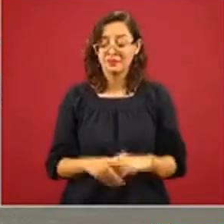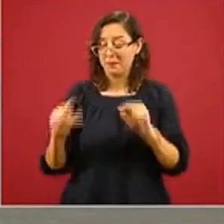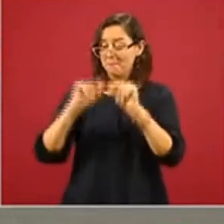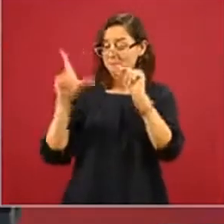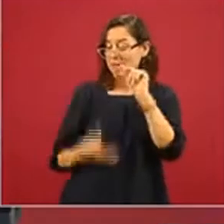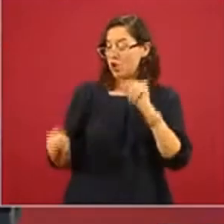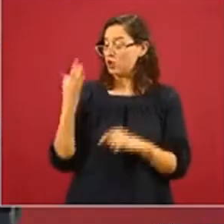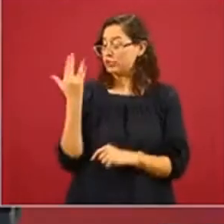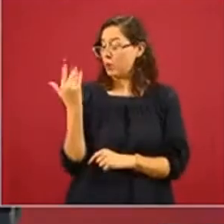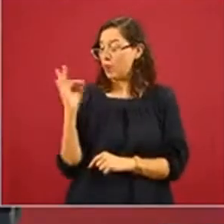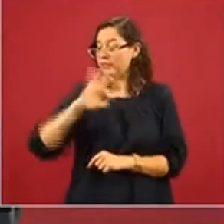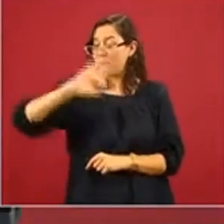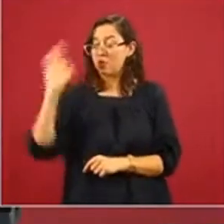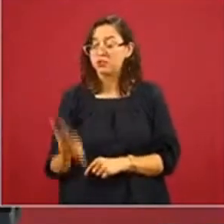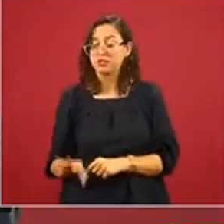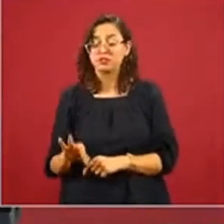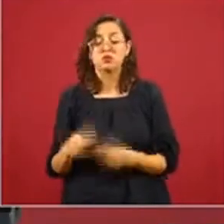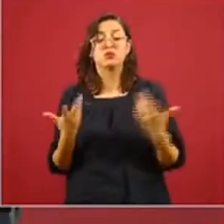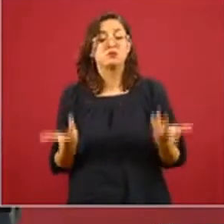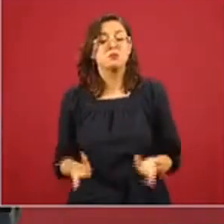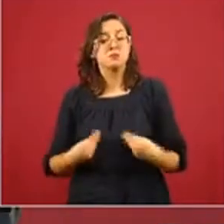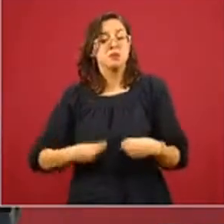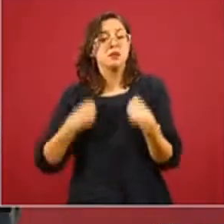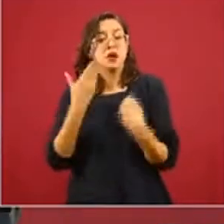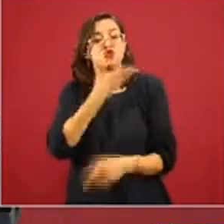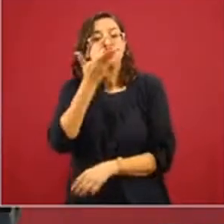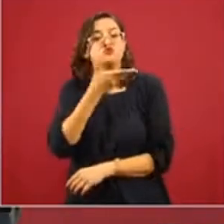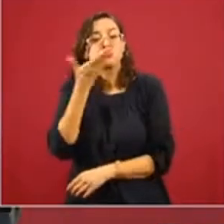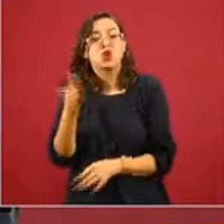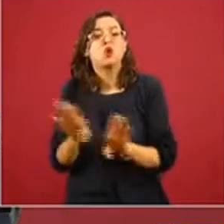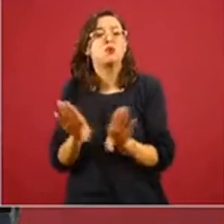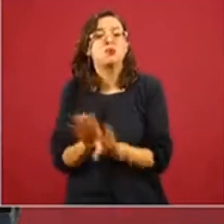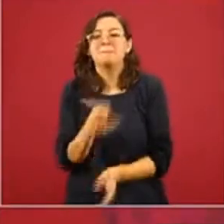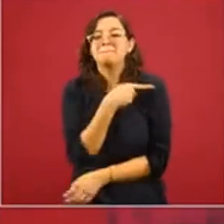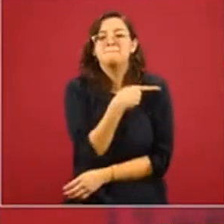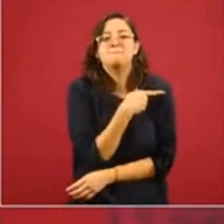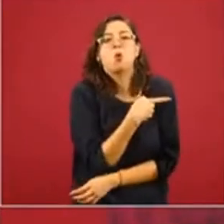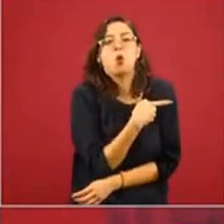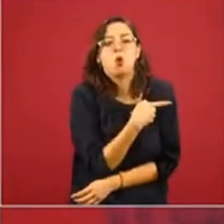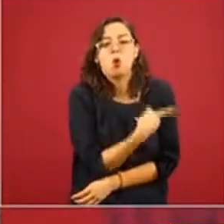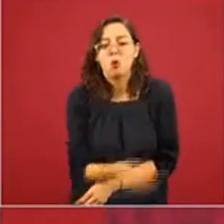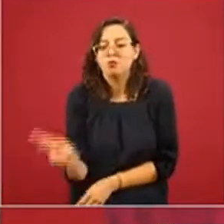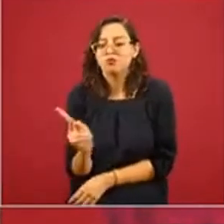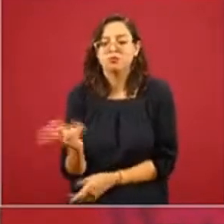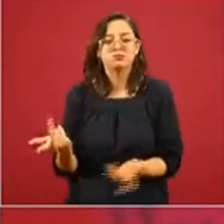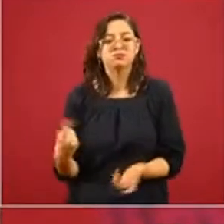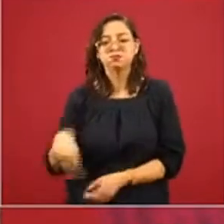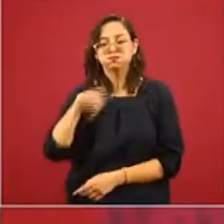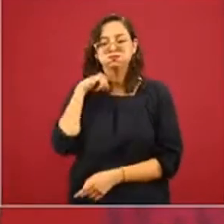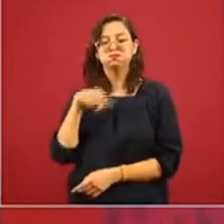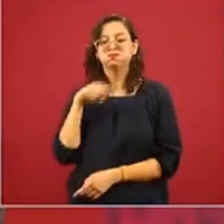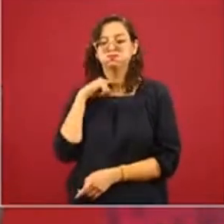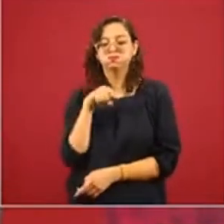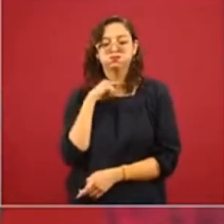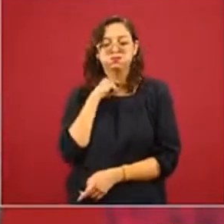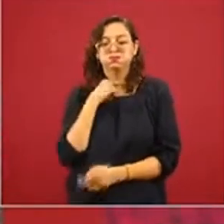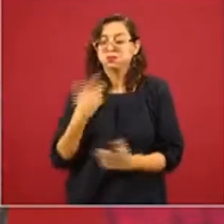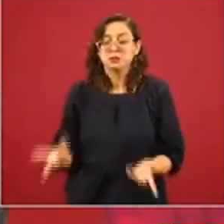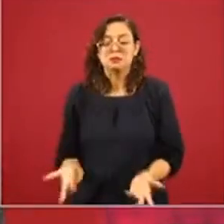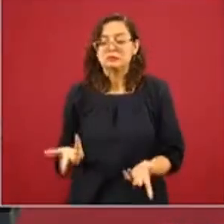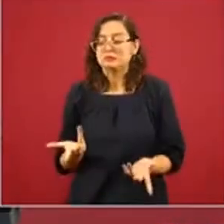de México vive en una condición de pobreza, de insuficiencia económica para abastecerse